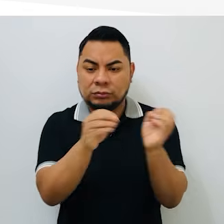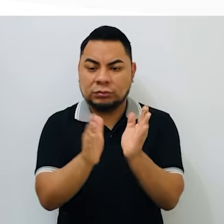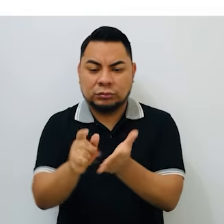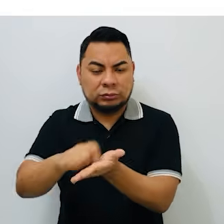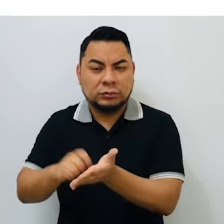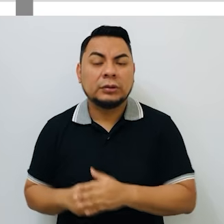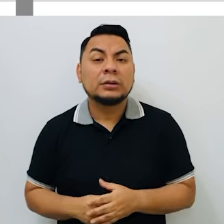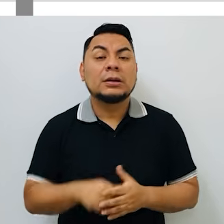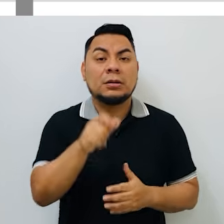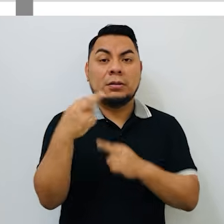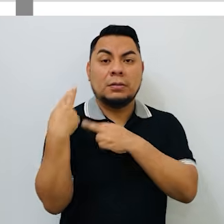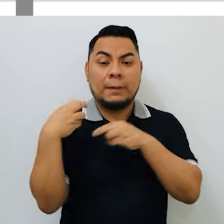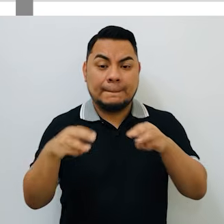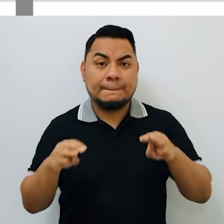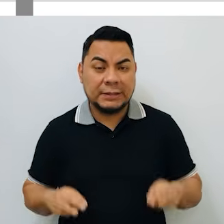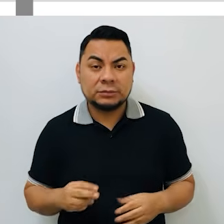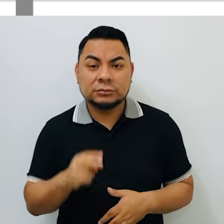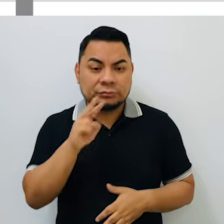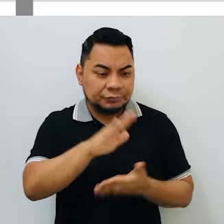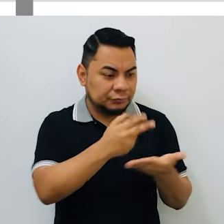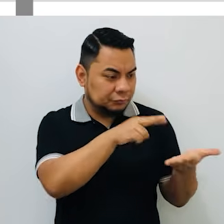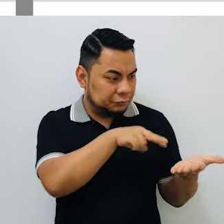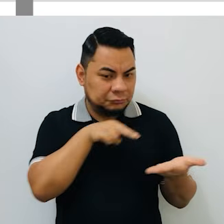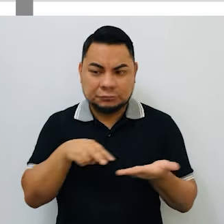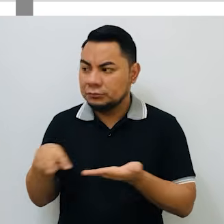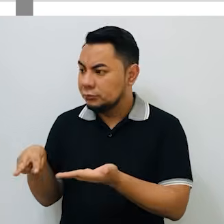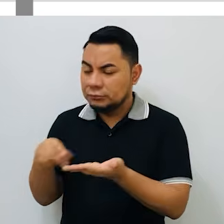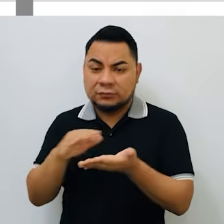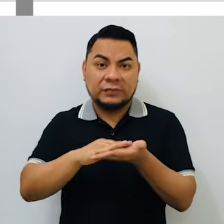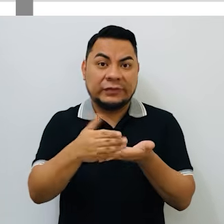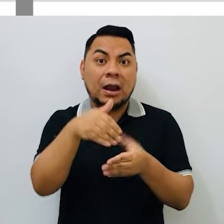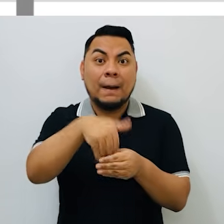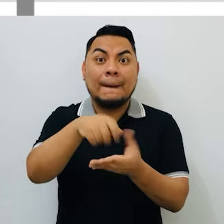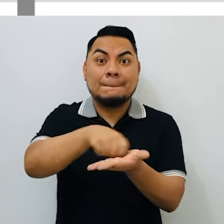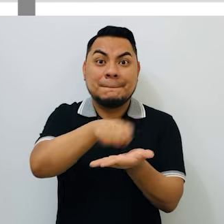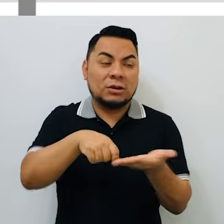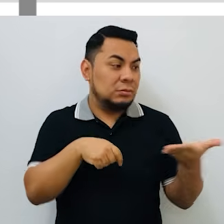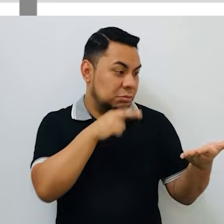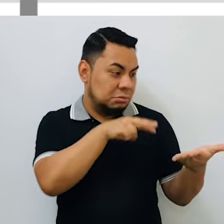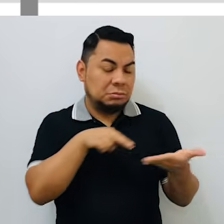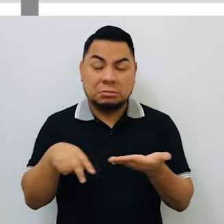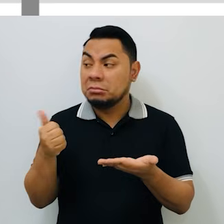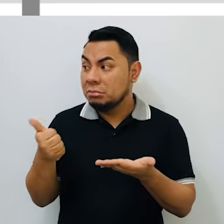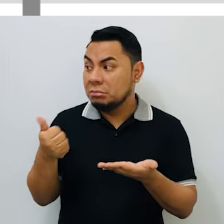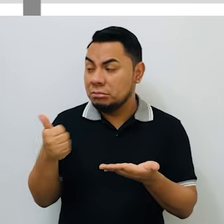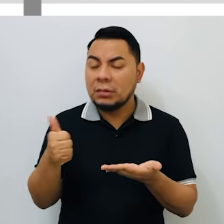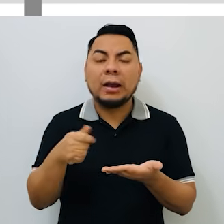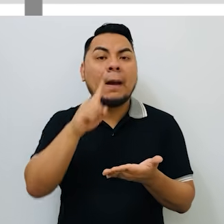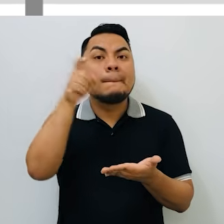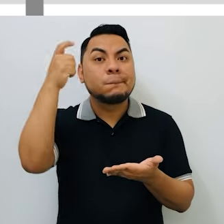cédulas escrutadas. Los miembros de mesa revisan cada cédula y verifican si el voto es válido para una de